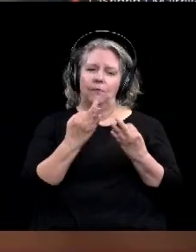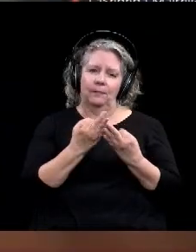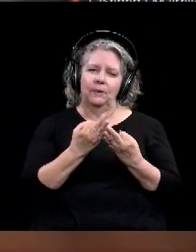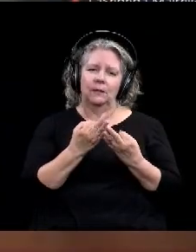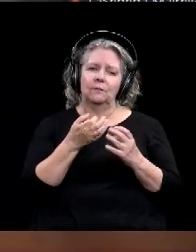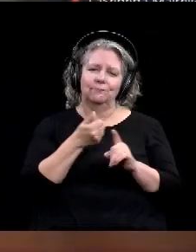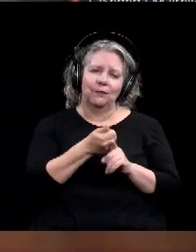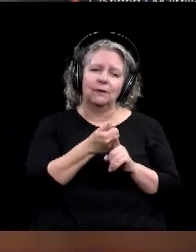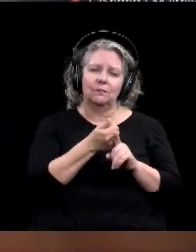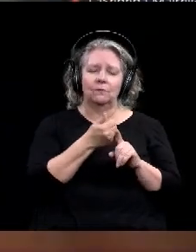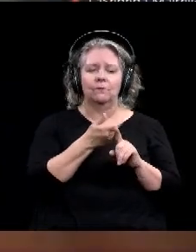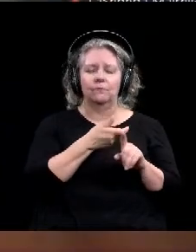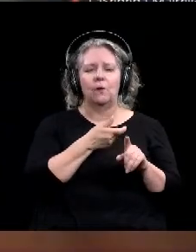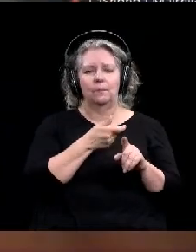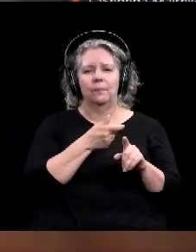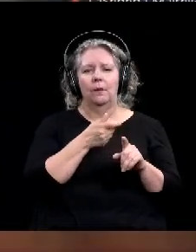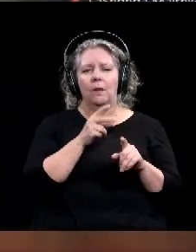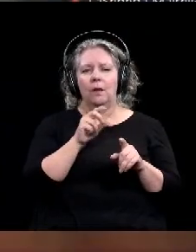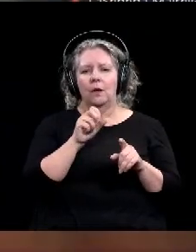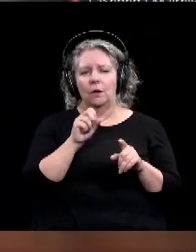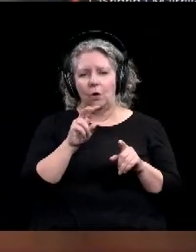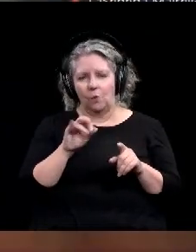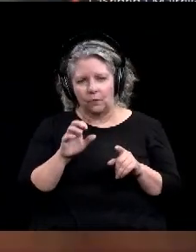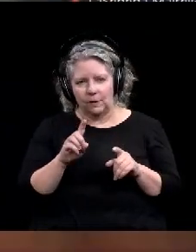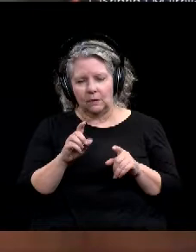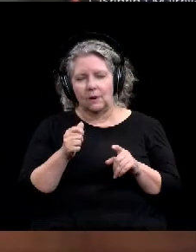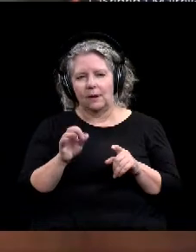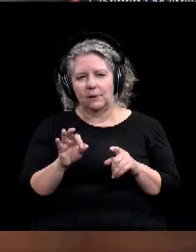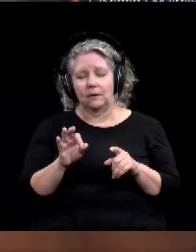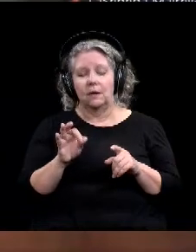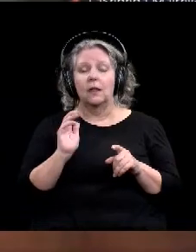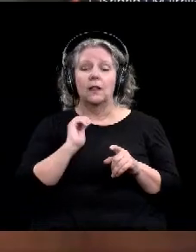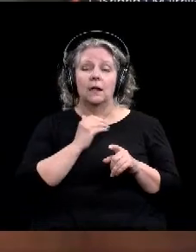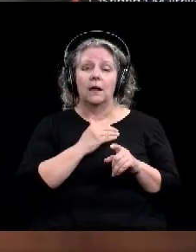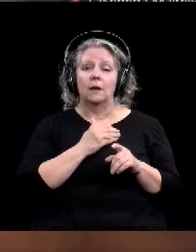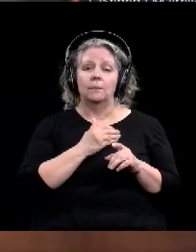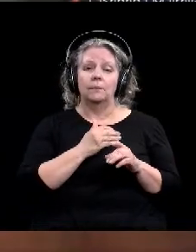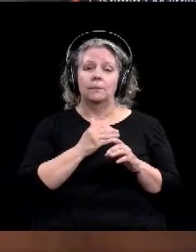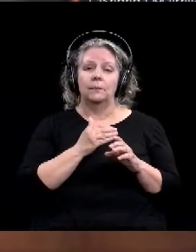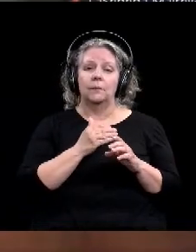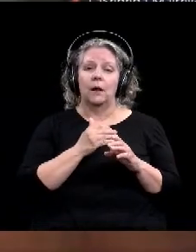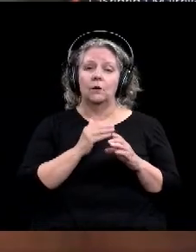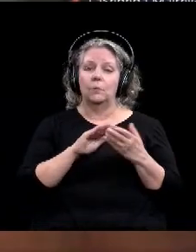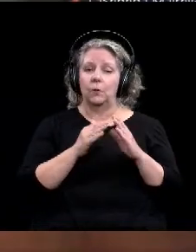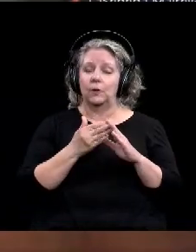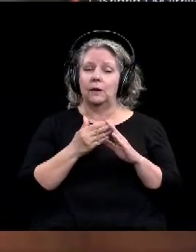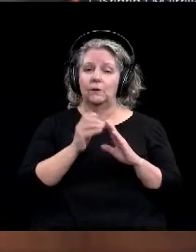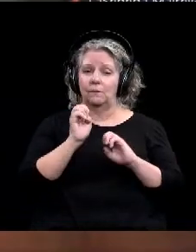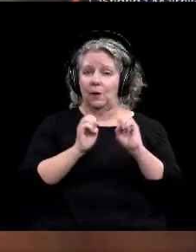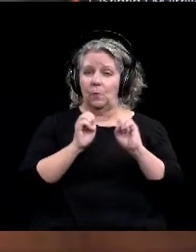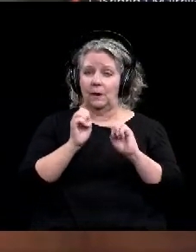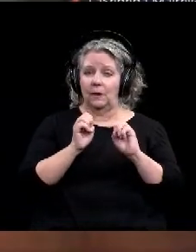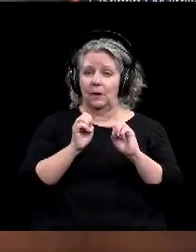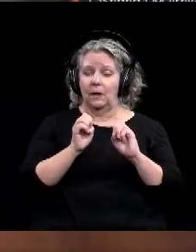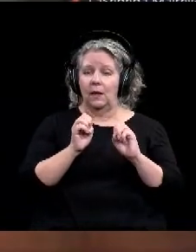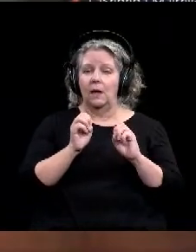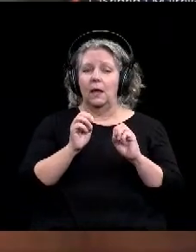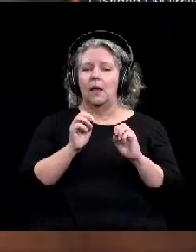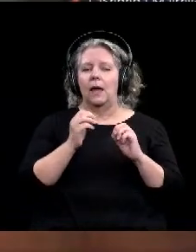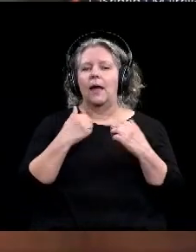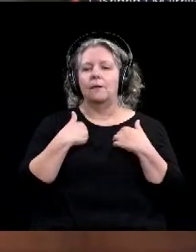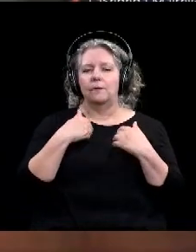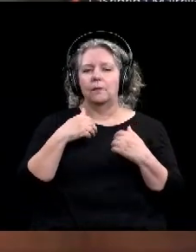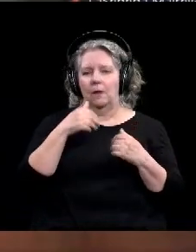estamos muy dolidos y darle la contra violencia a las personas que han perdido a un ser